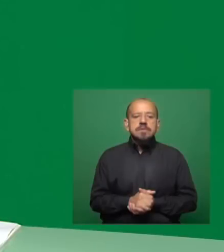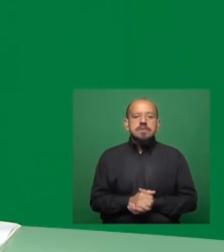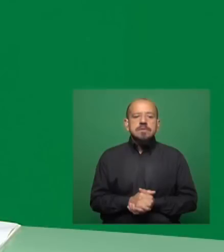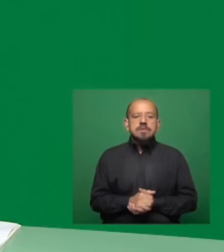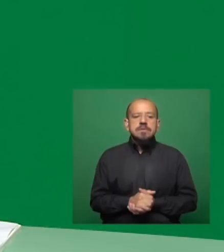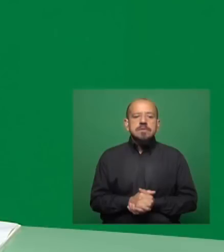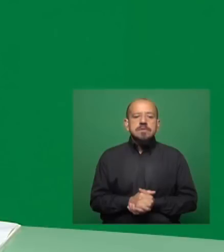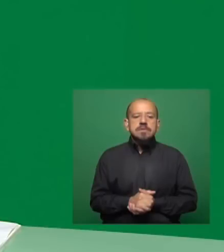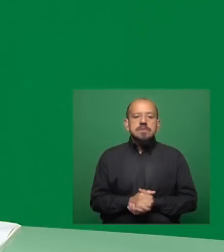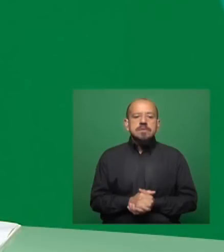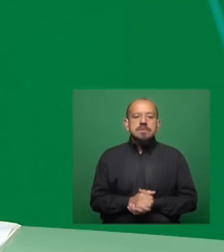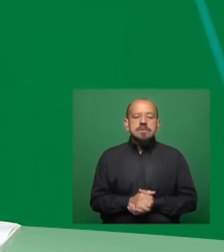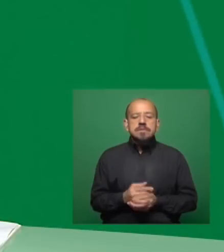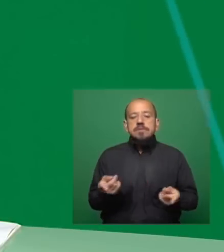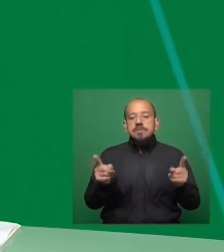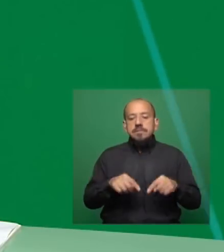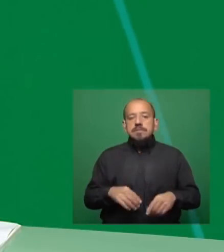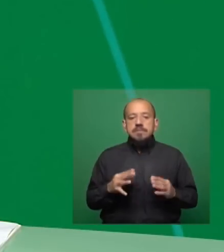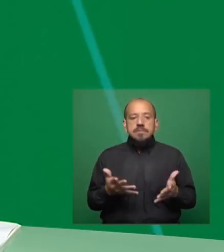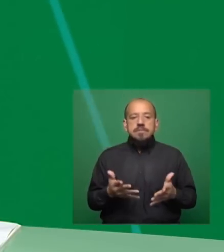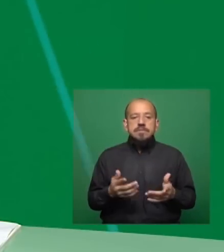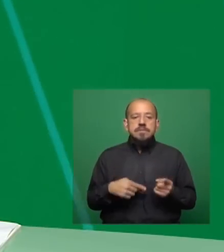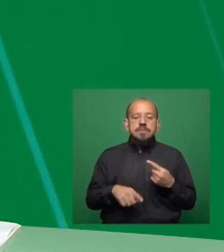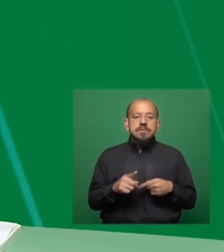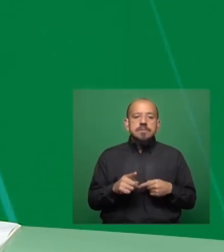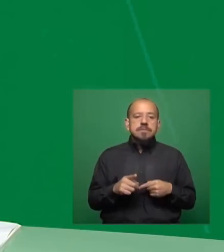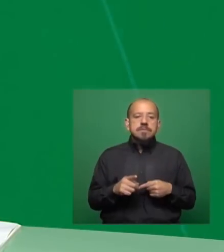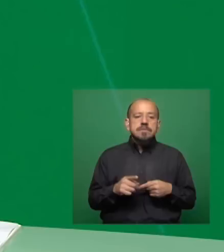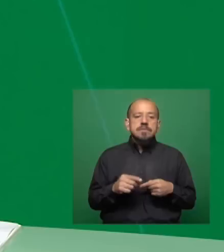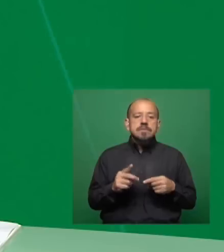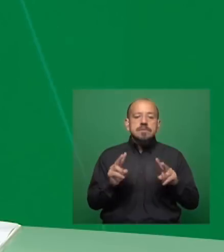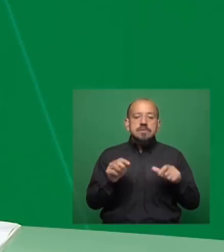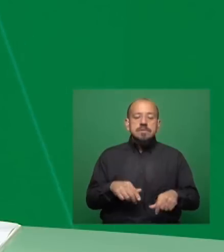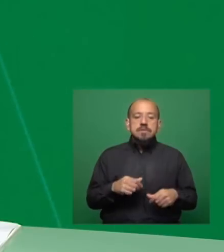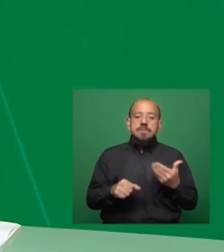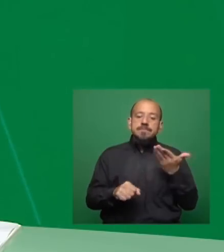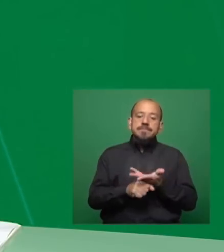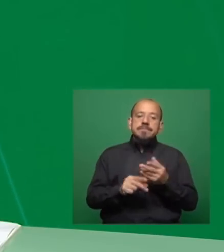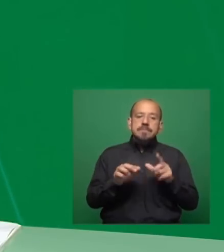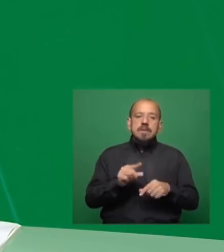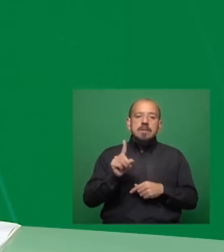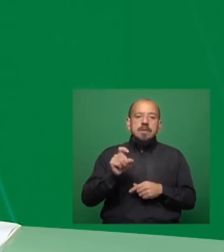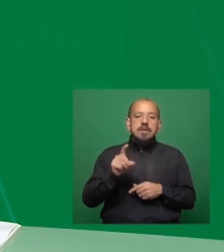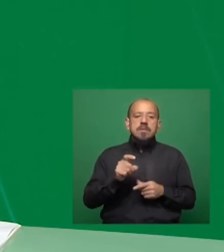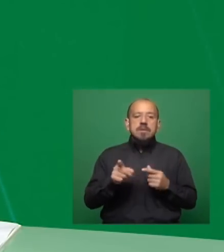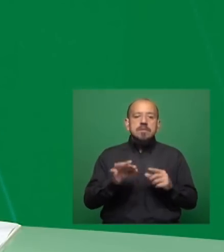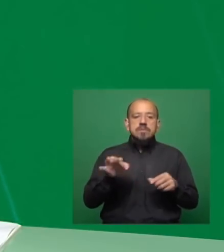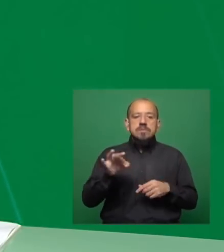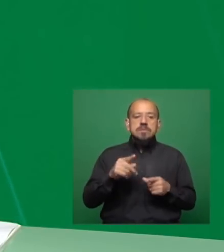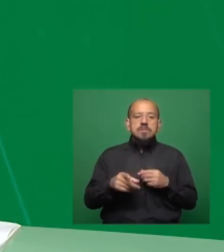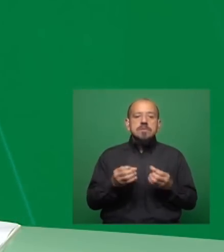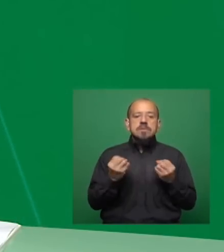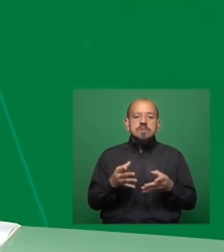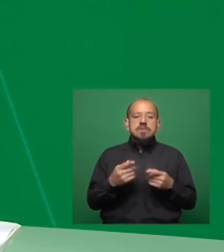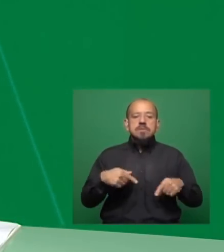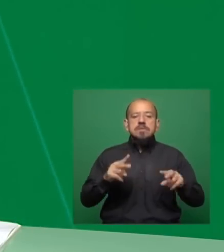Muchas gracias Martín enseguida Entonces vamos a ver qué está sucediendo por allí pero las reivindicaciones vinculadas al agua no son las únicas porque